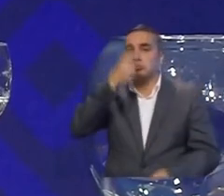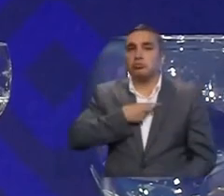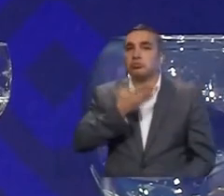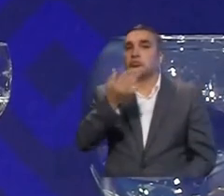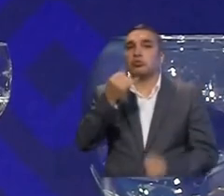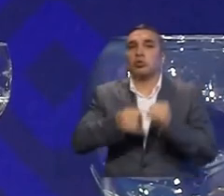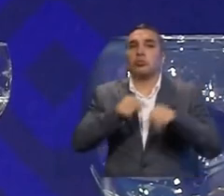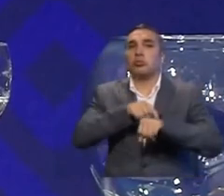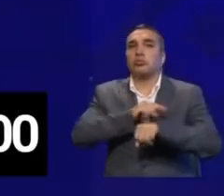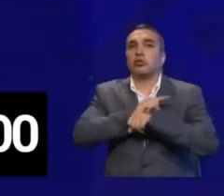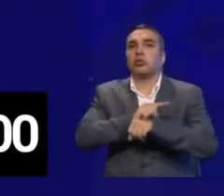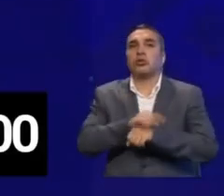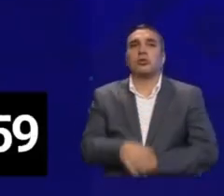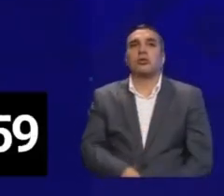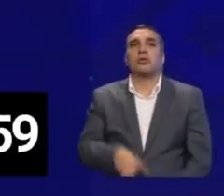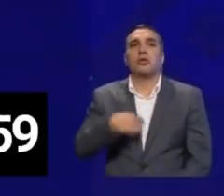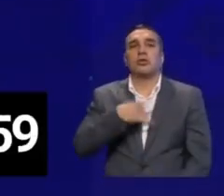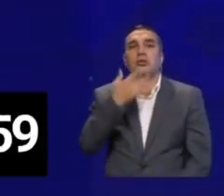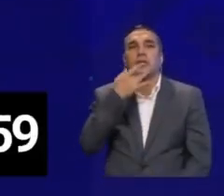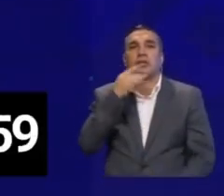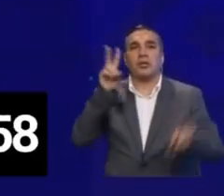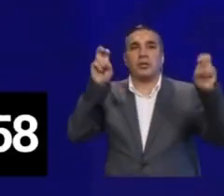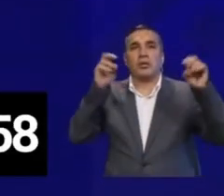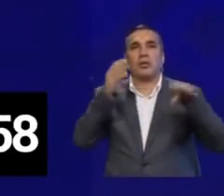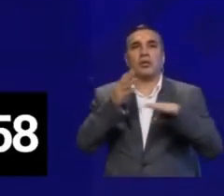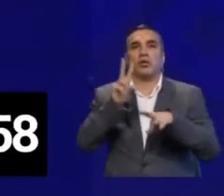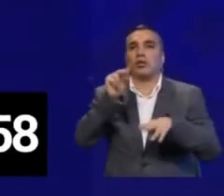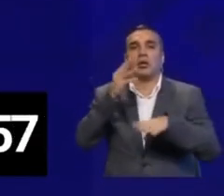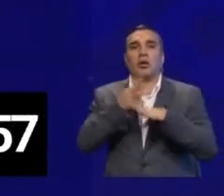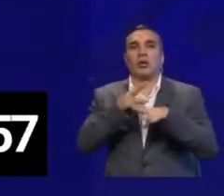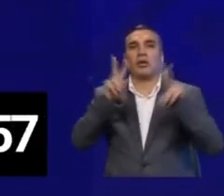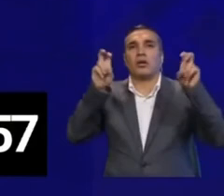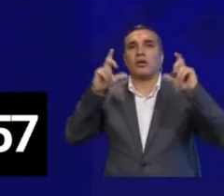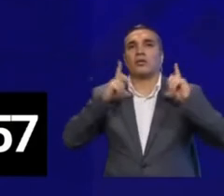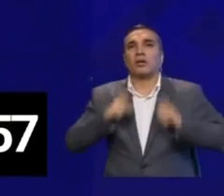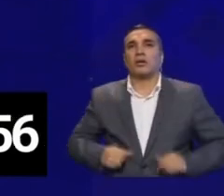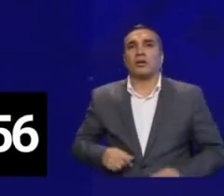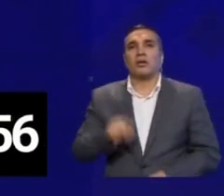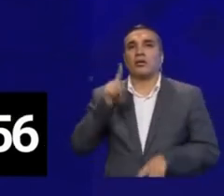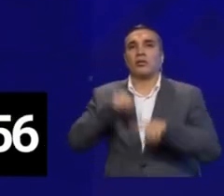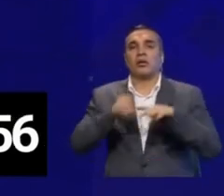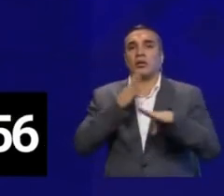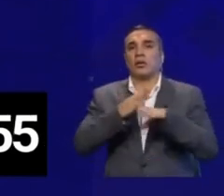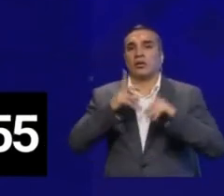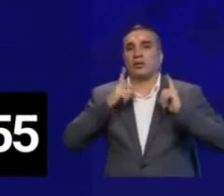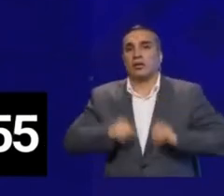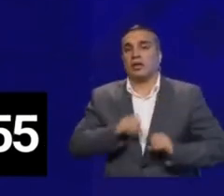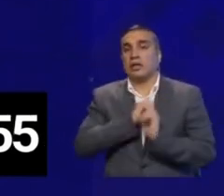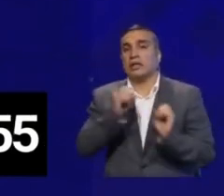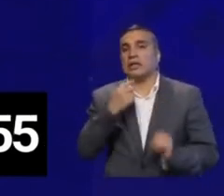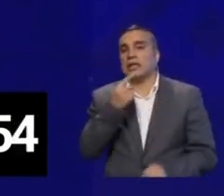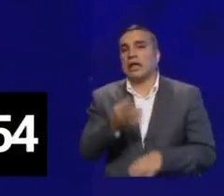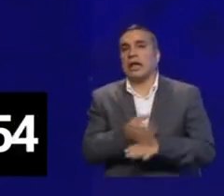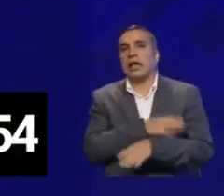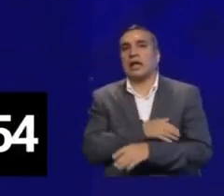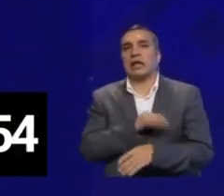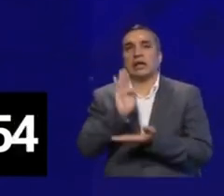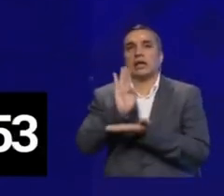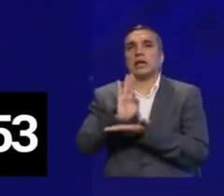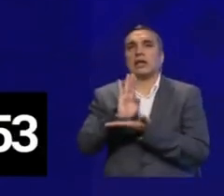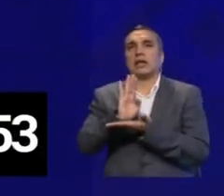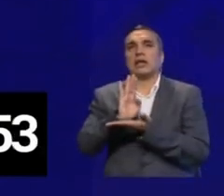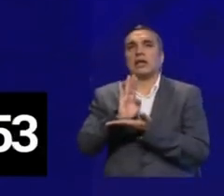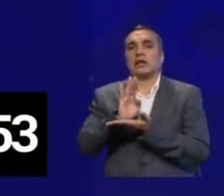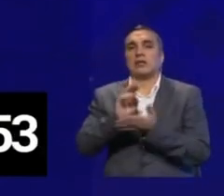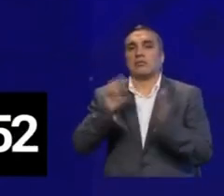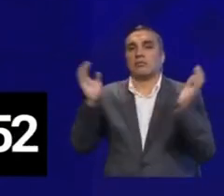minuto? Prefiero concluir con el tema que no he hablado, que es de salud. No se puede hablar de salud sin mencionar al IES, al cual